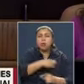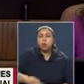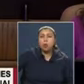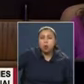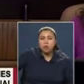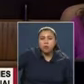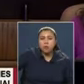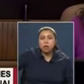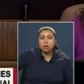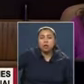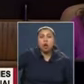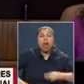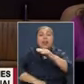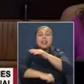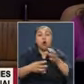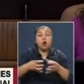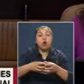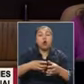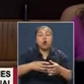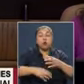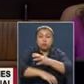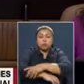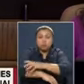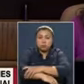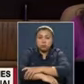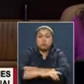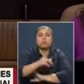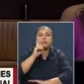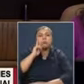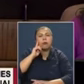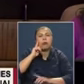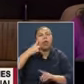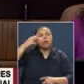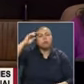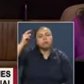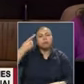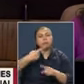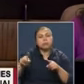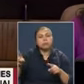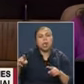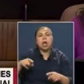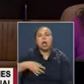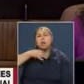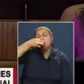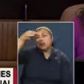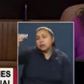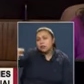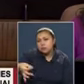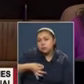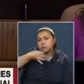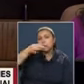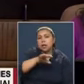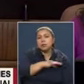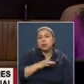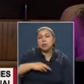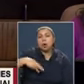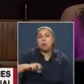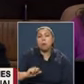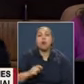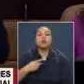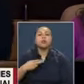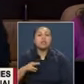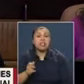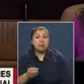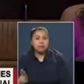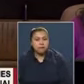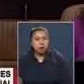gobierno de derecha que tiene convicciones distintas a las nuestras. Y le insistimos al ministro Monkeberg, si quiere subir el pilar